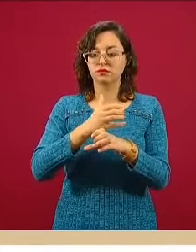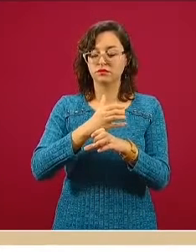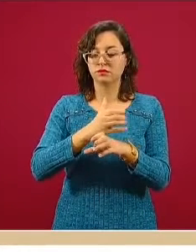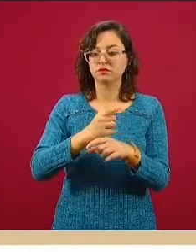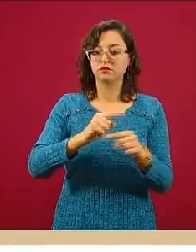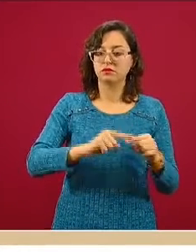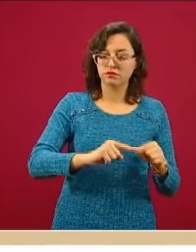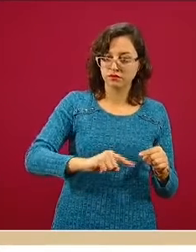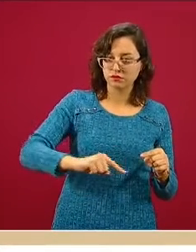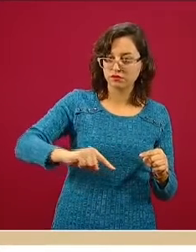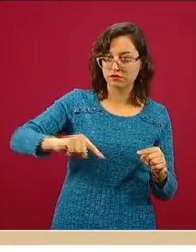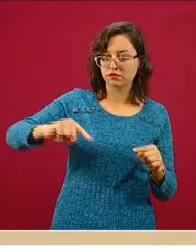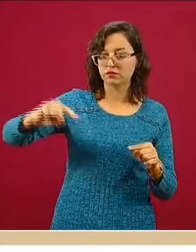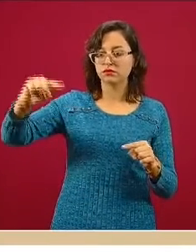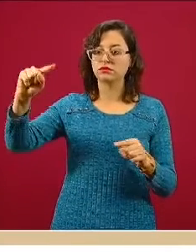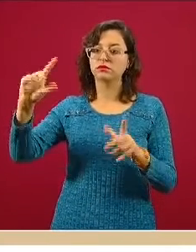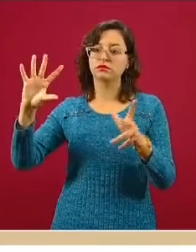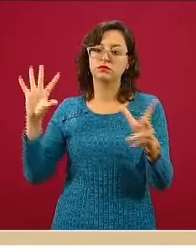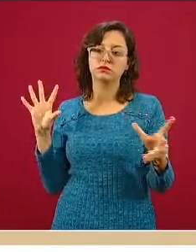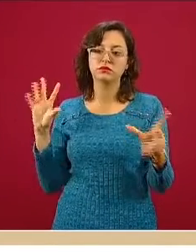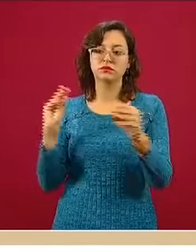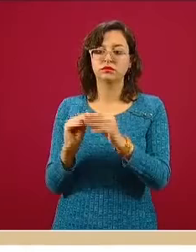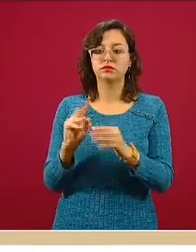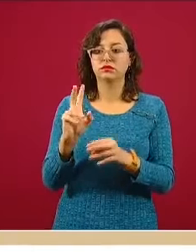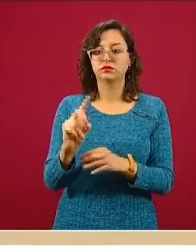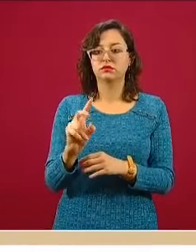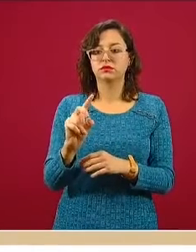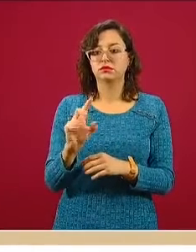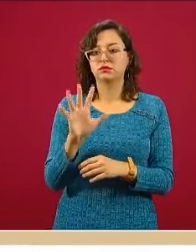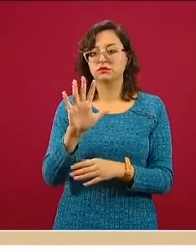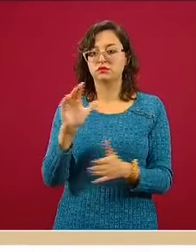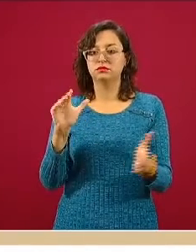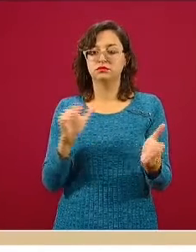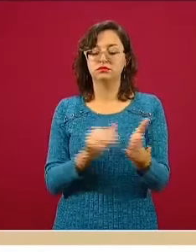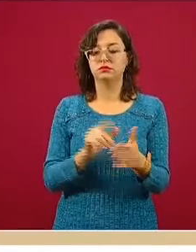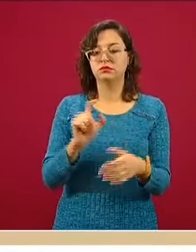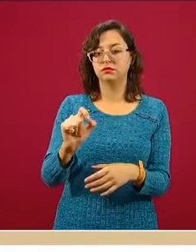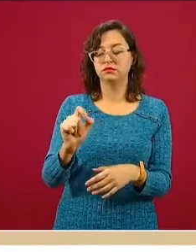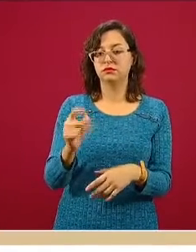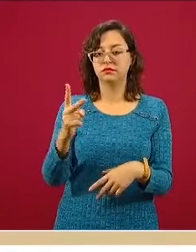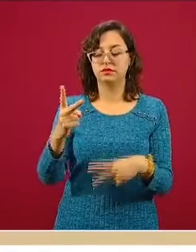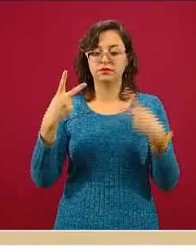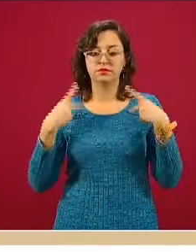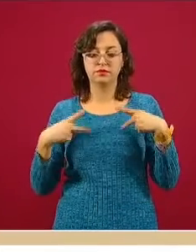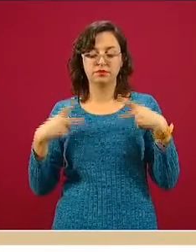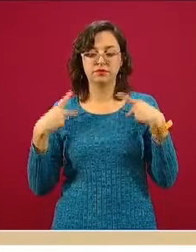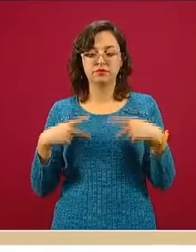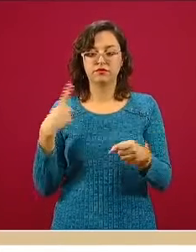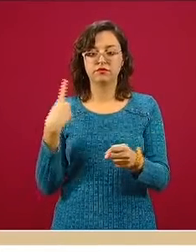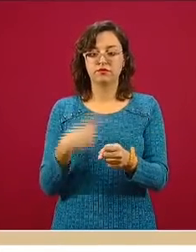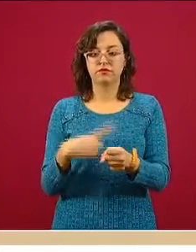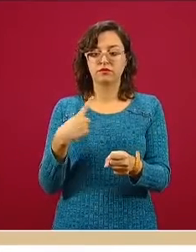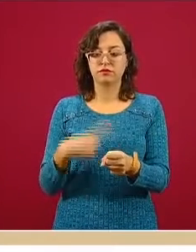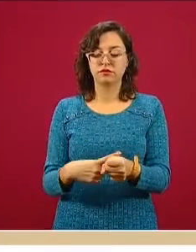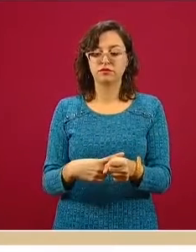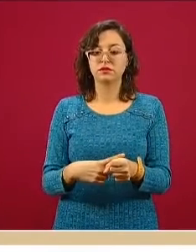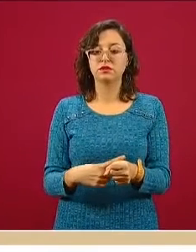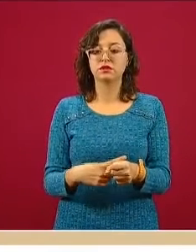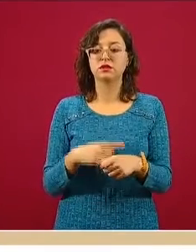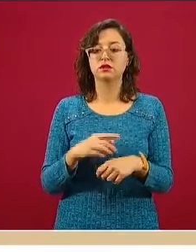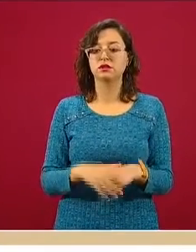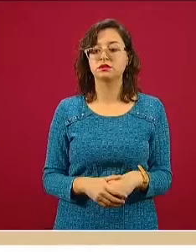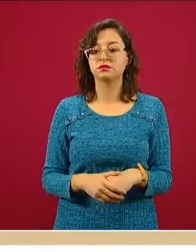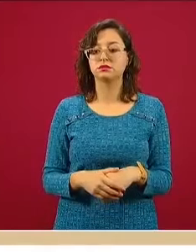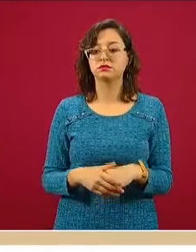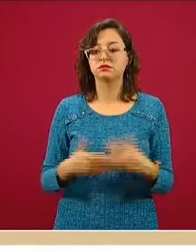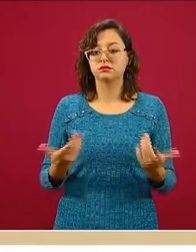marrón, y que acumula 35.022 casos contabilizados desde el 28 de febrero. En las últimas